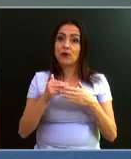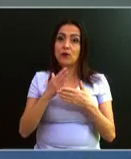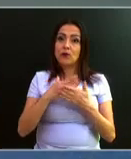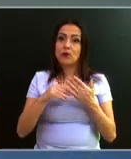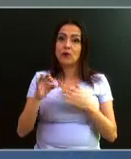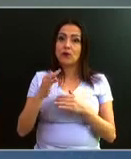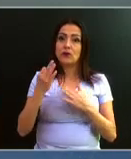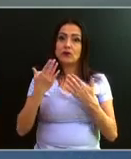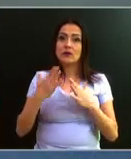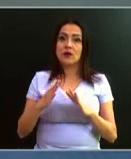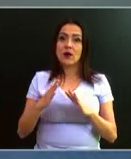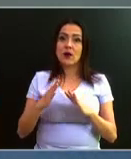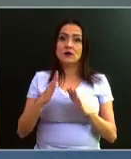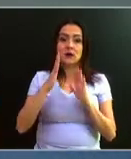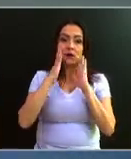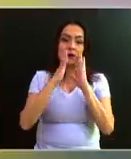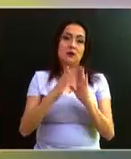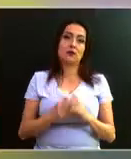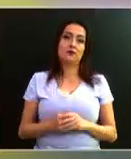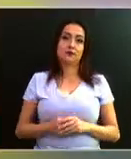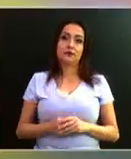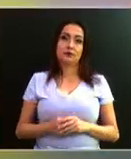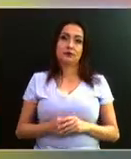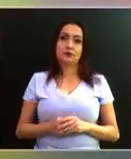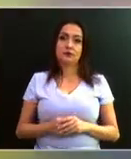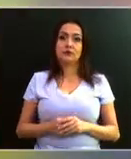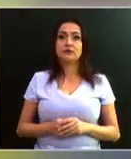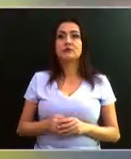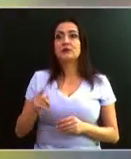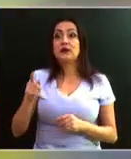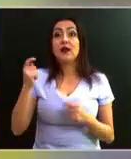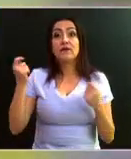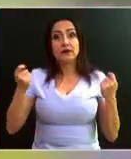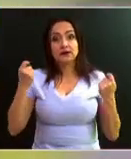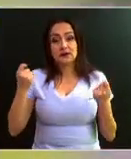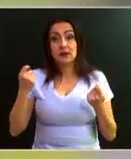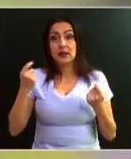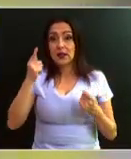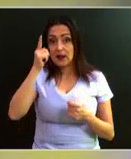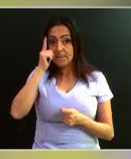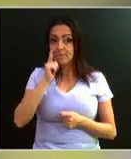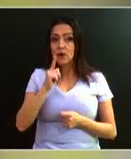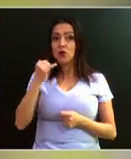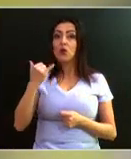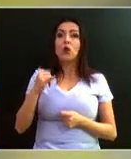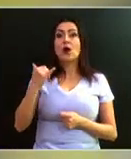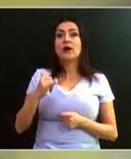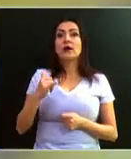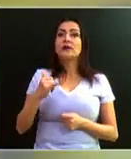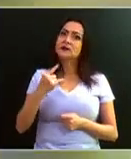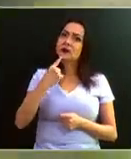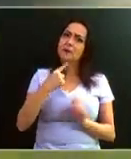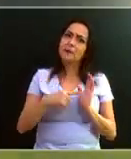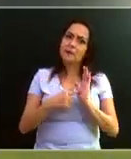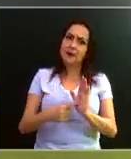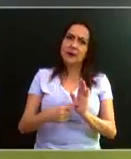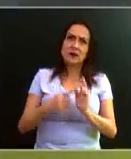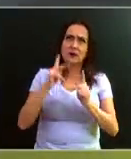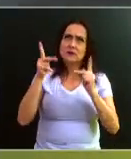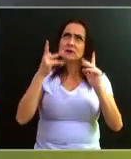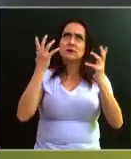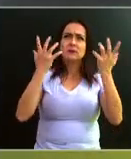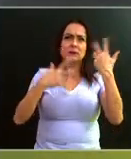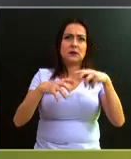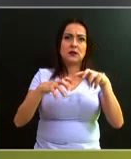manera ya está siendo atendido. Durante las propias festividades de Limón, el jueves, se presentó un desperfecto con el